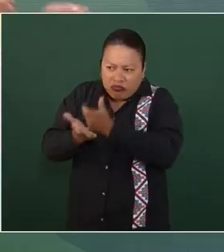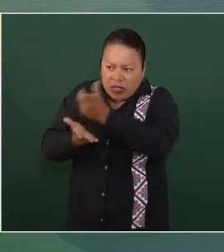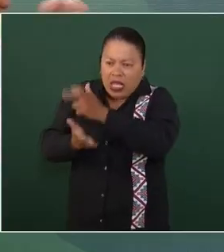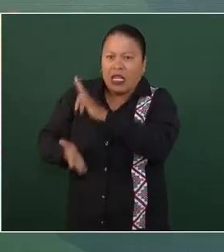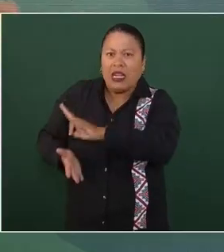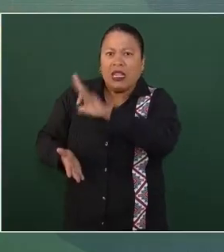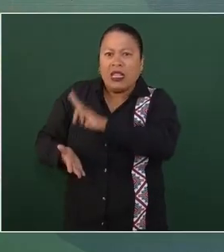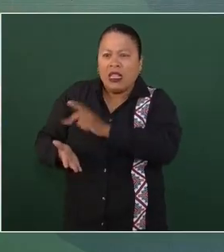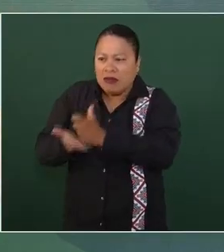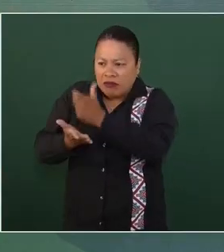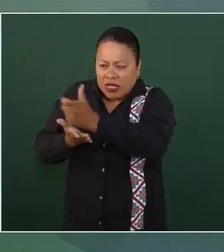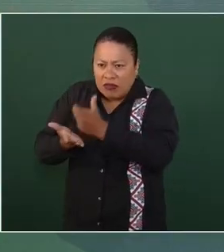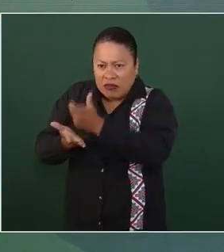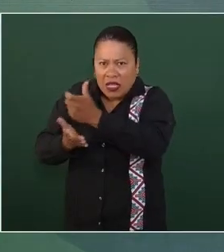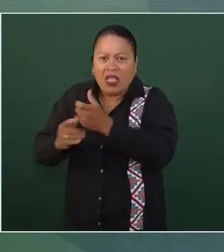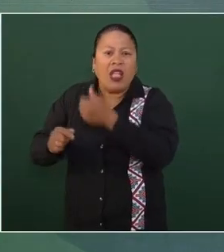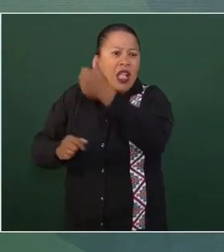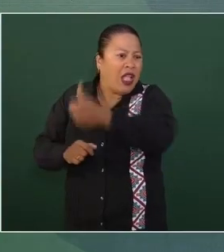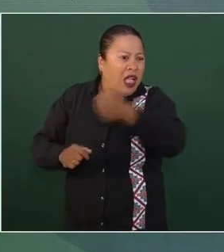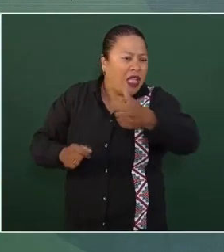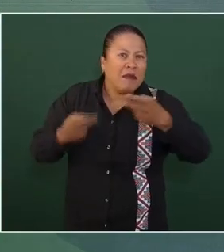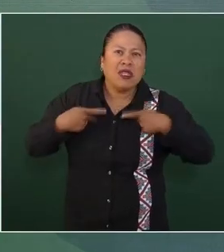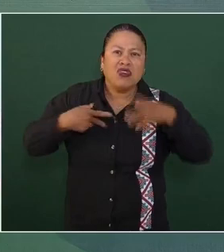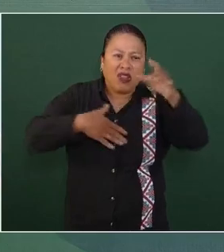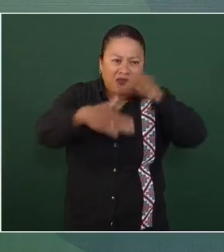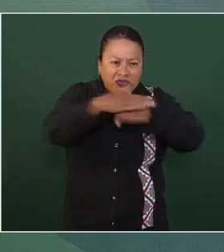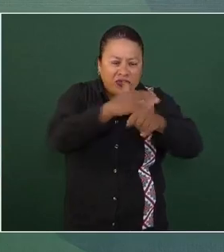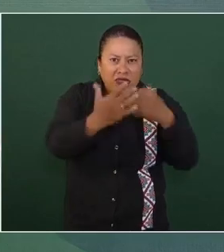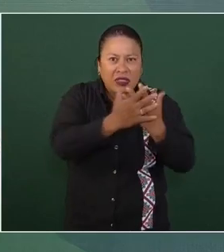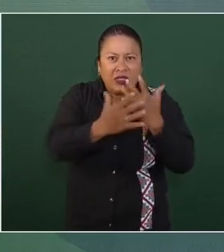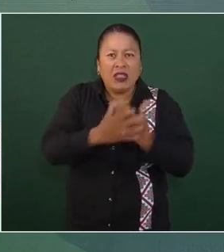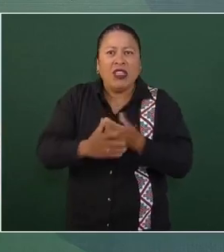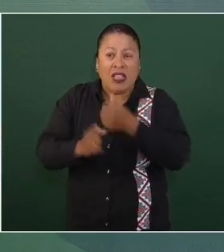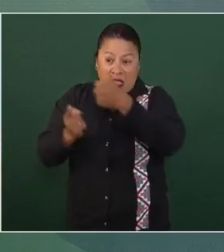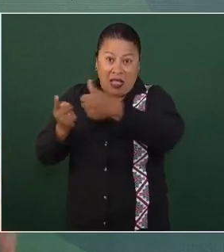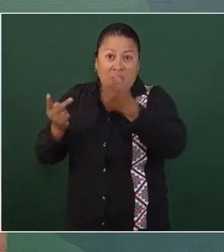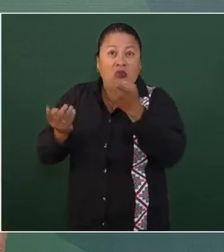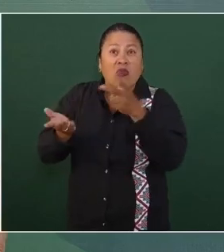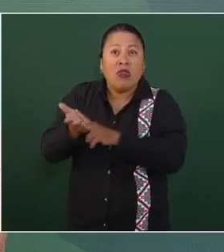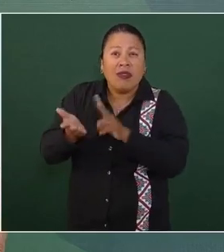cada precio cinco mil pesos